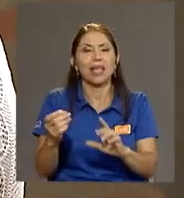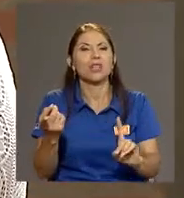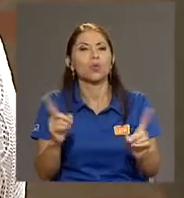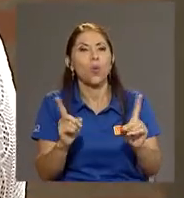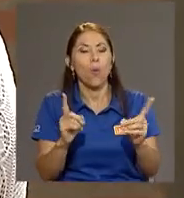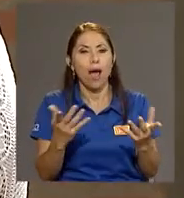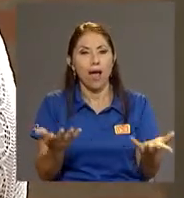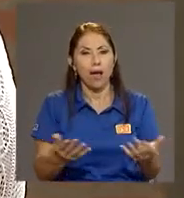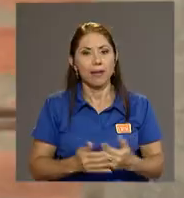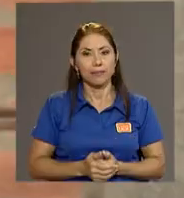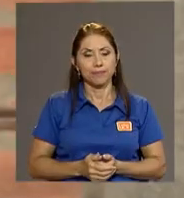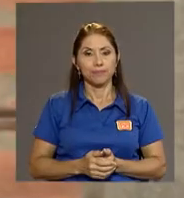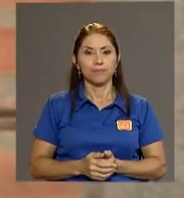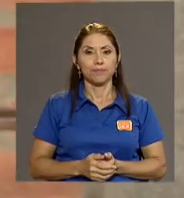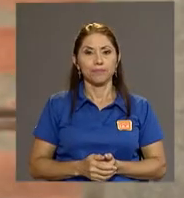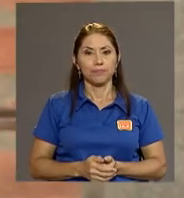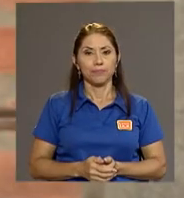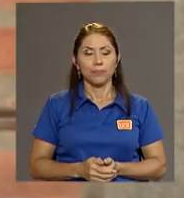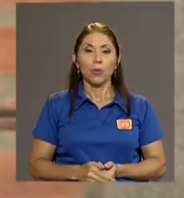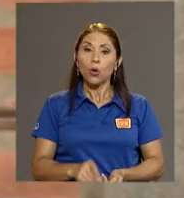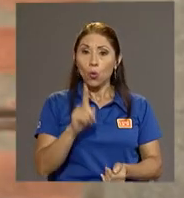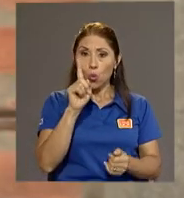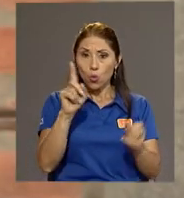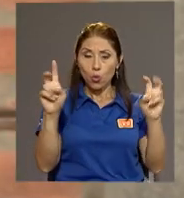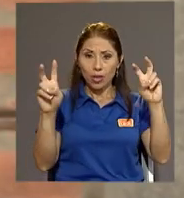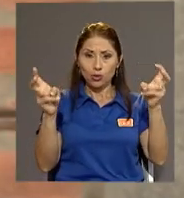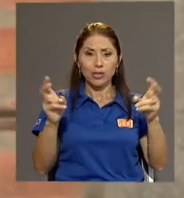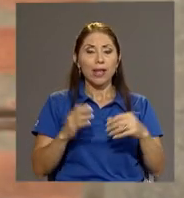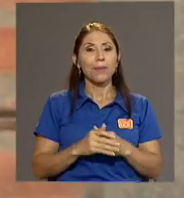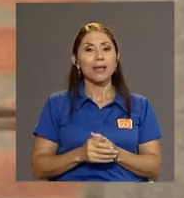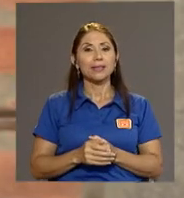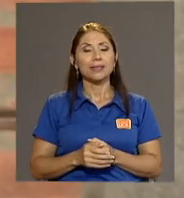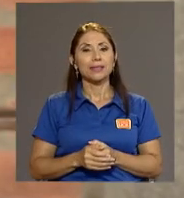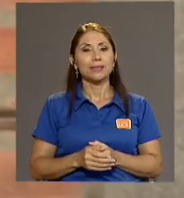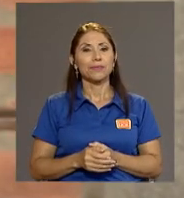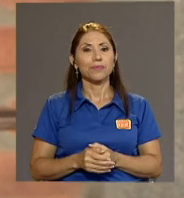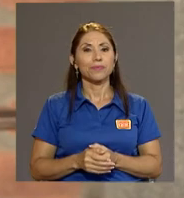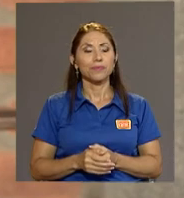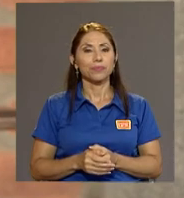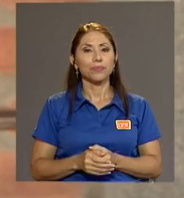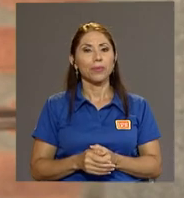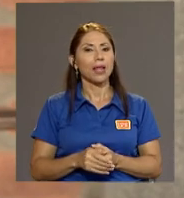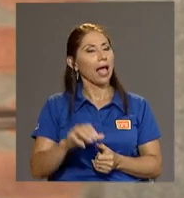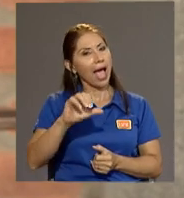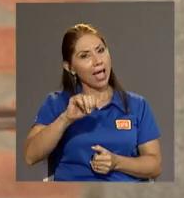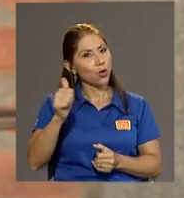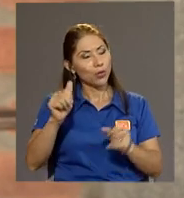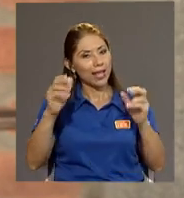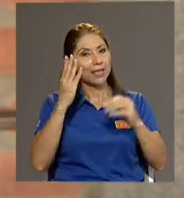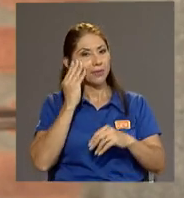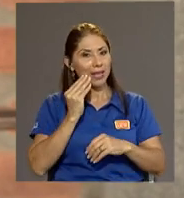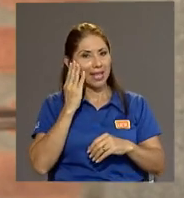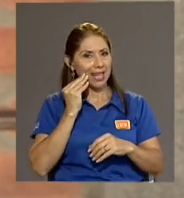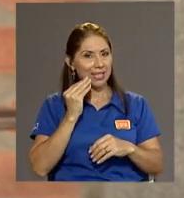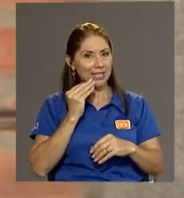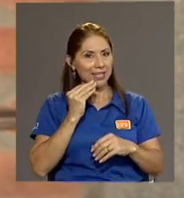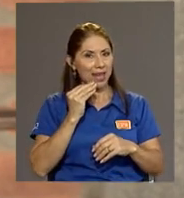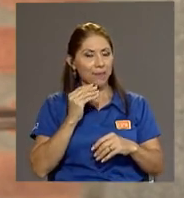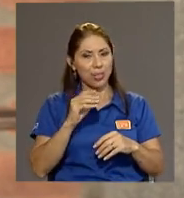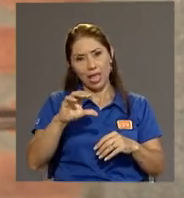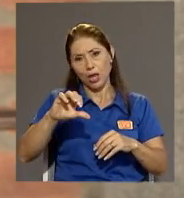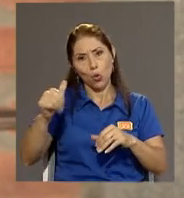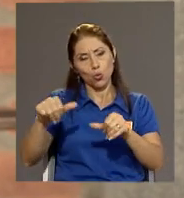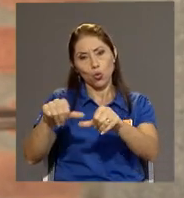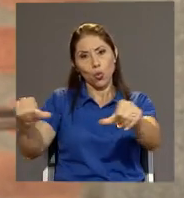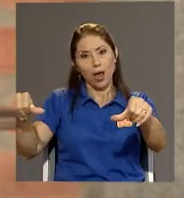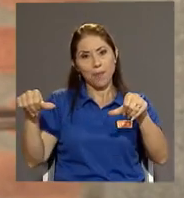en las empresas. Uno de los temas, y hay otra experiencia en otro ámbito que me parece muy